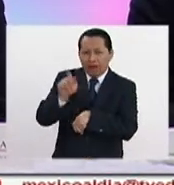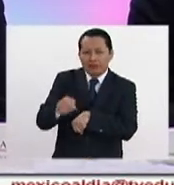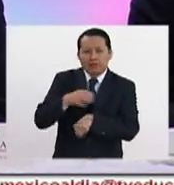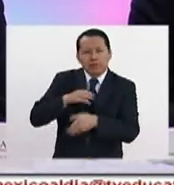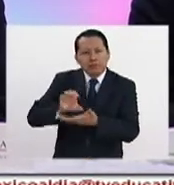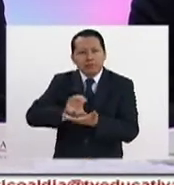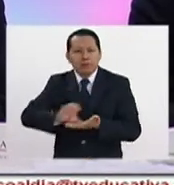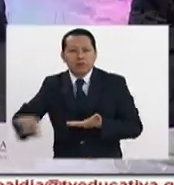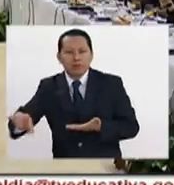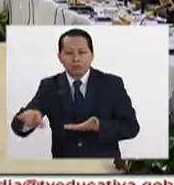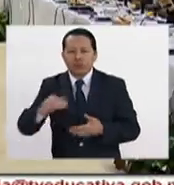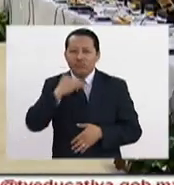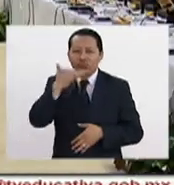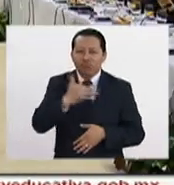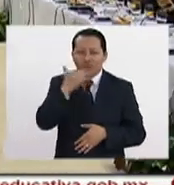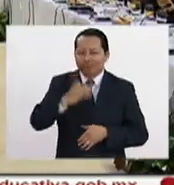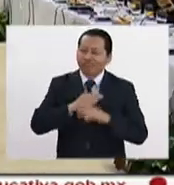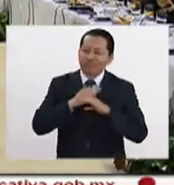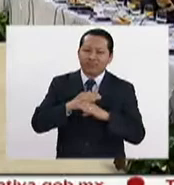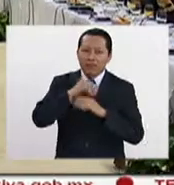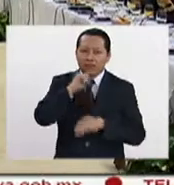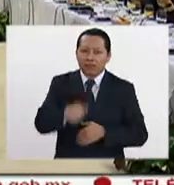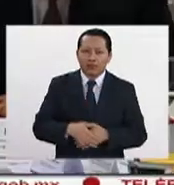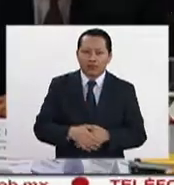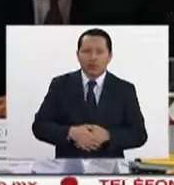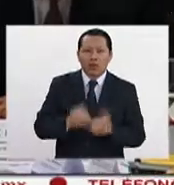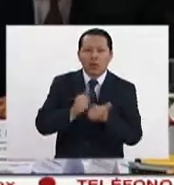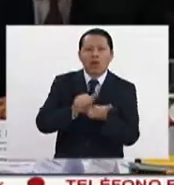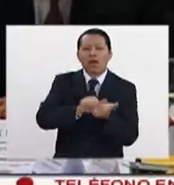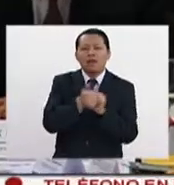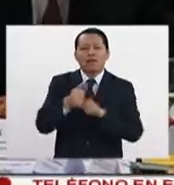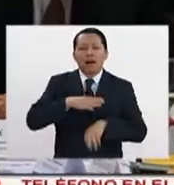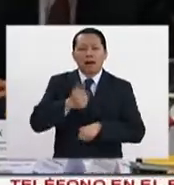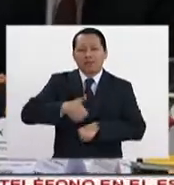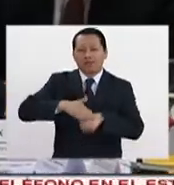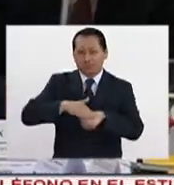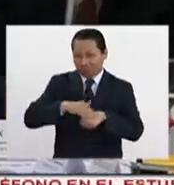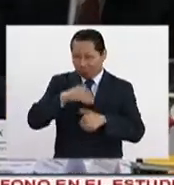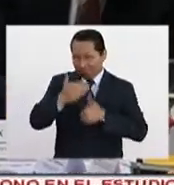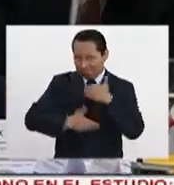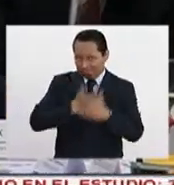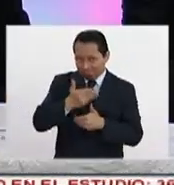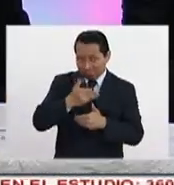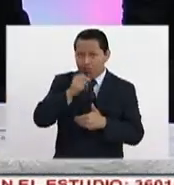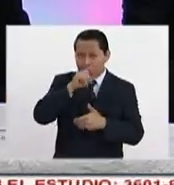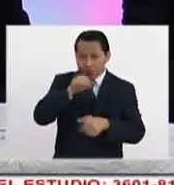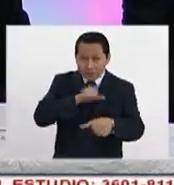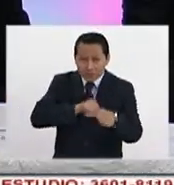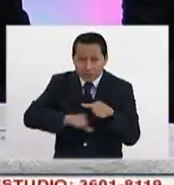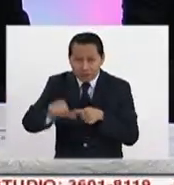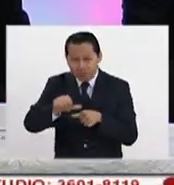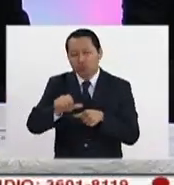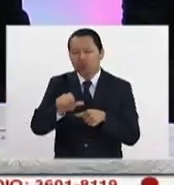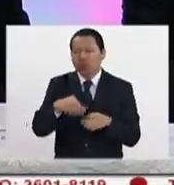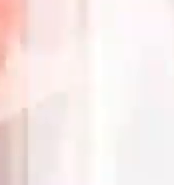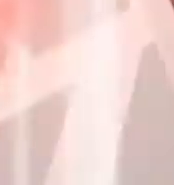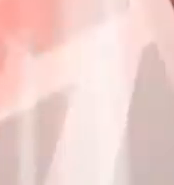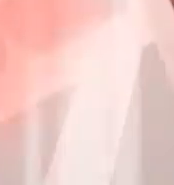de recursos. Dijo que la transición entre la actual administración y la siguiente va a ser tersa.